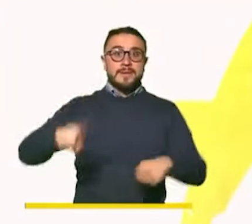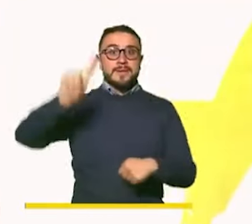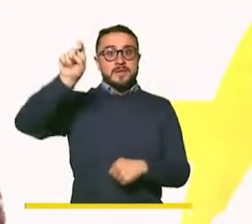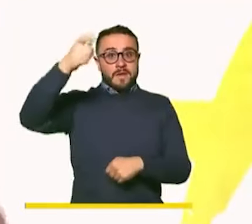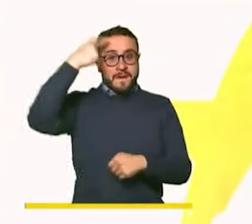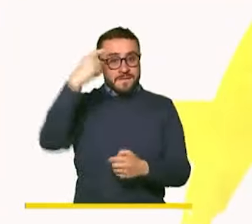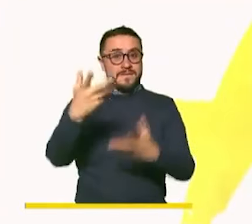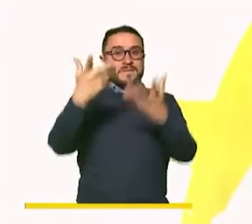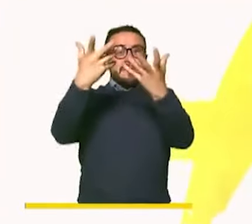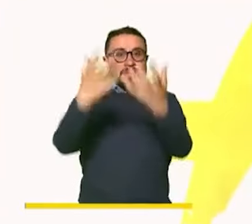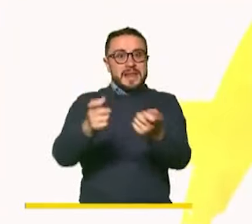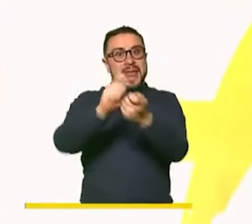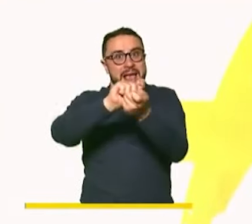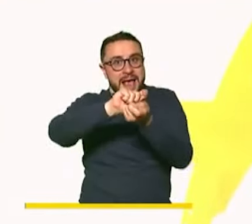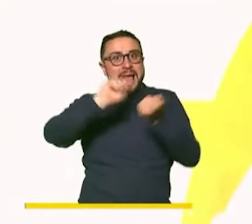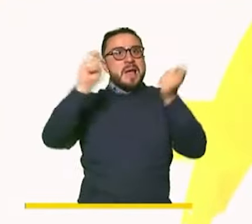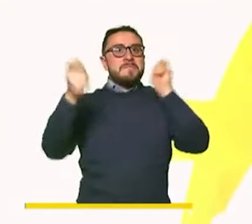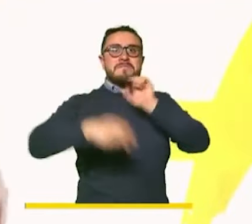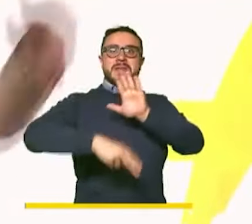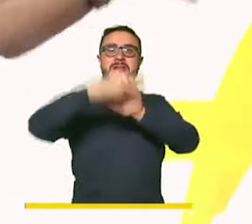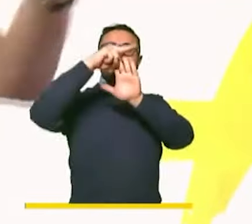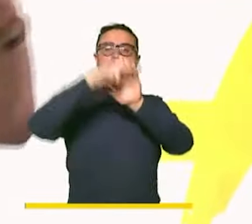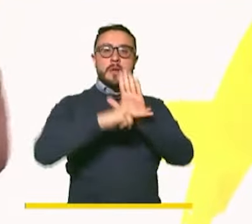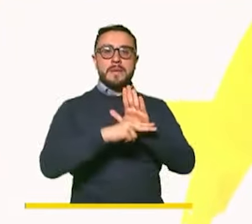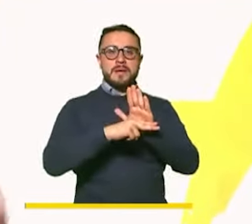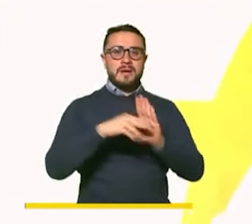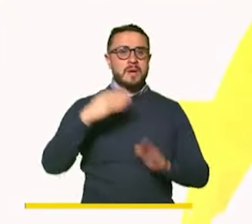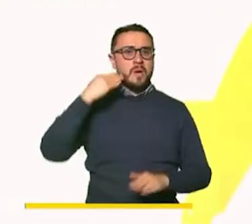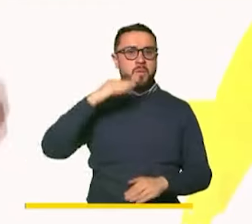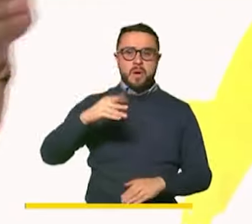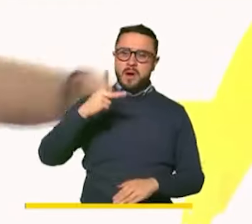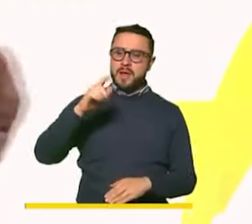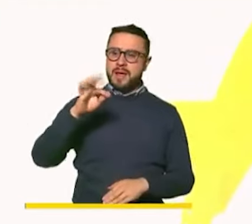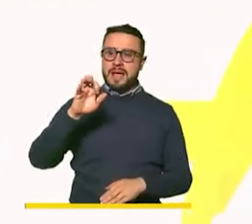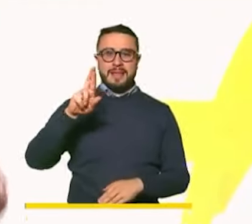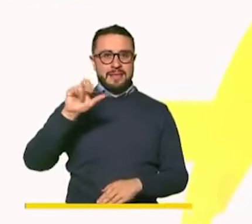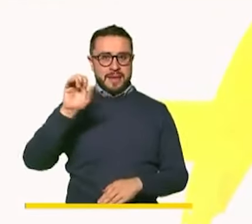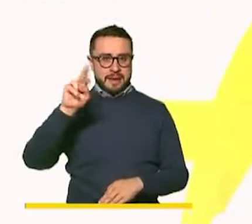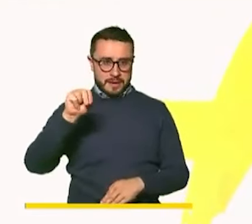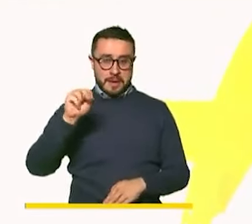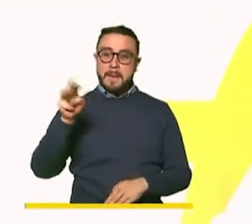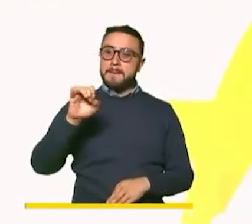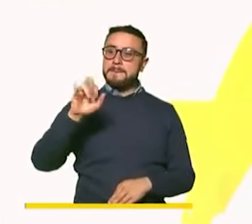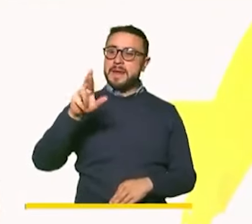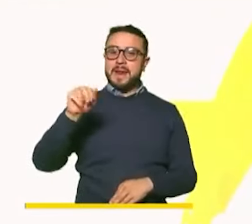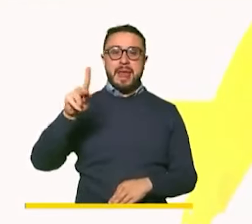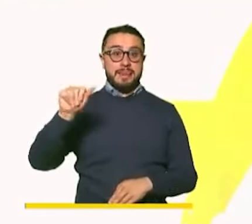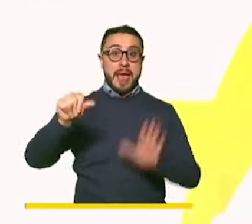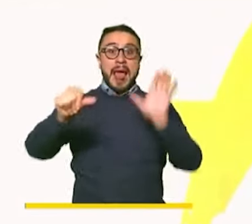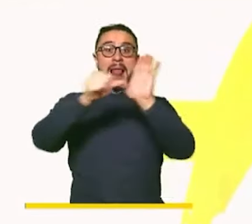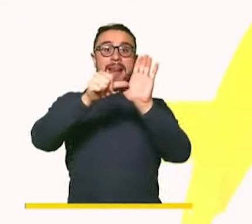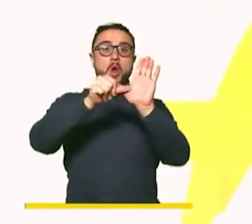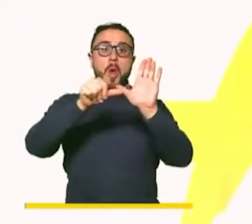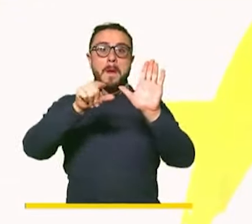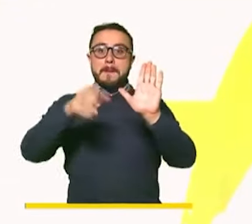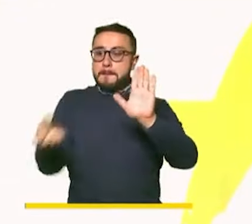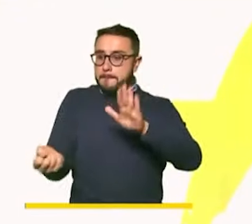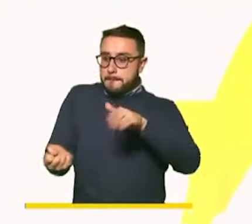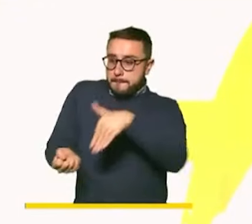gobierno cambiarlas, la señora Catherine Miranda escondió el artículo y no lo dejó debatir en el